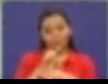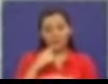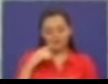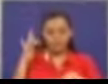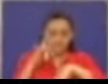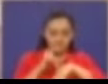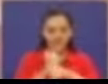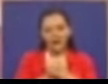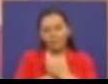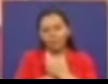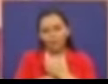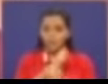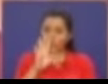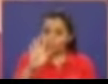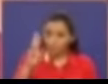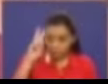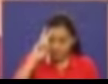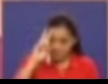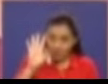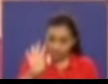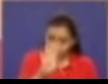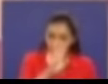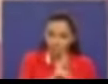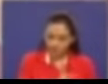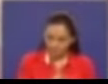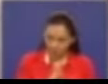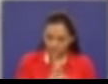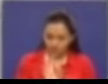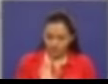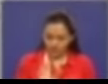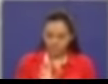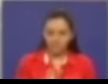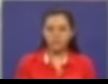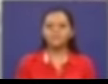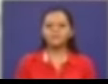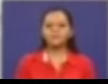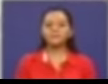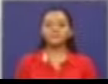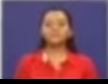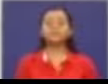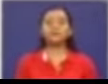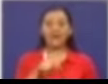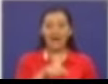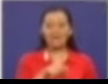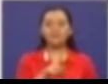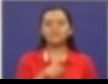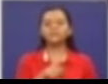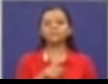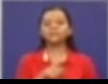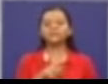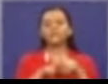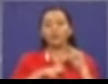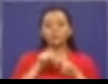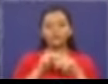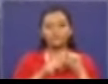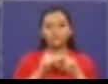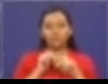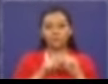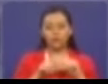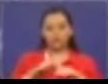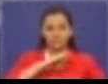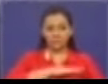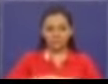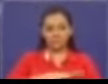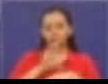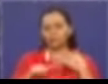Cuidado, algunos sabidos me malinterpretan. Bueno, ahí ustedes vieron el muelle que hemos construido, eso se ha desentado mucho, pero falta